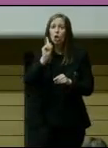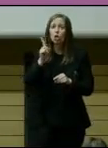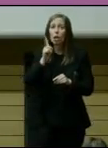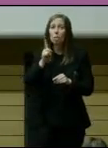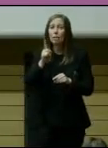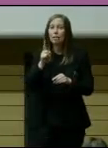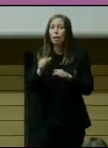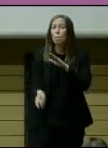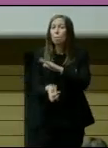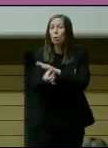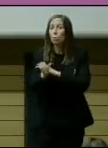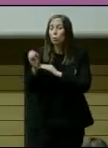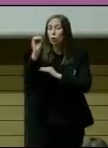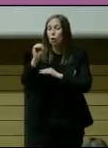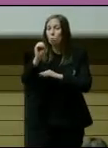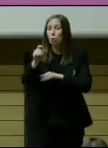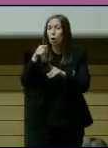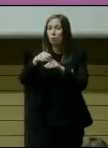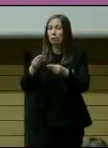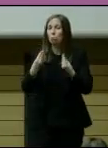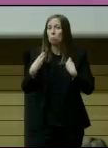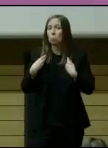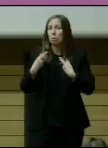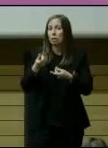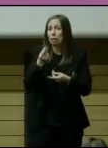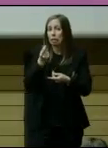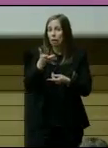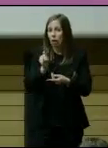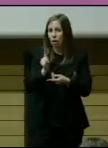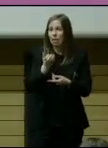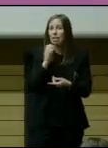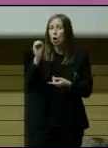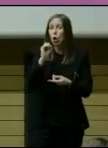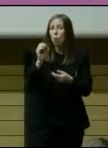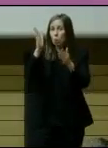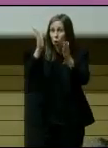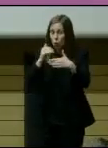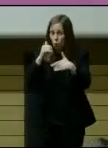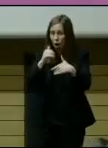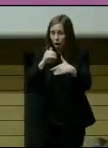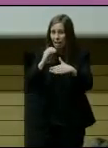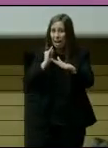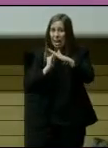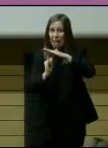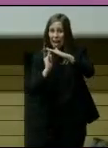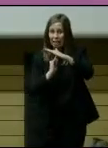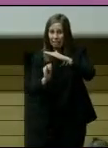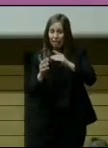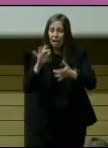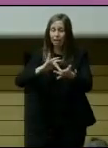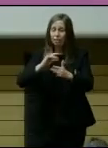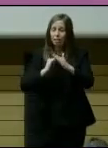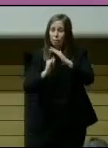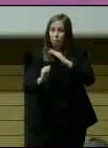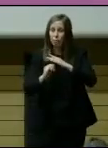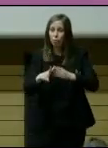de la producción de opio para vivir. Si no hay opio en Afganistán, la crisis de refugiados del 2015 será un juego de